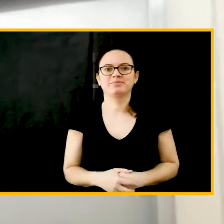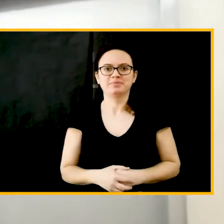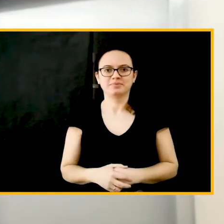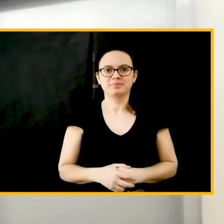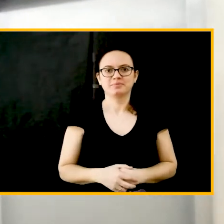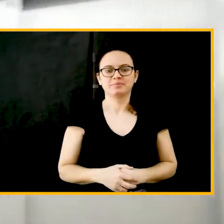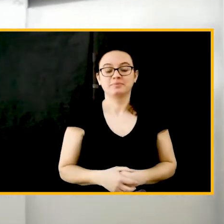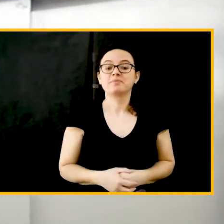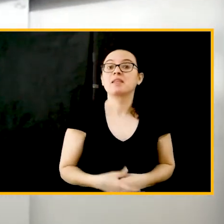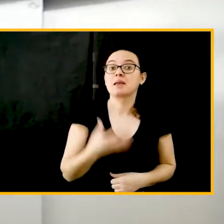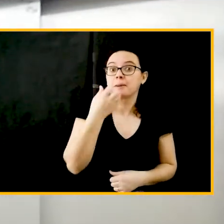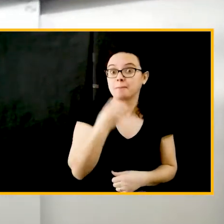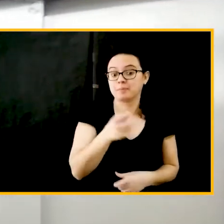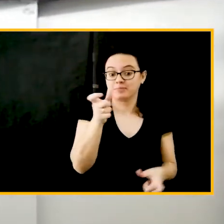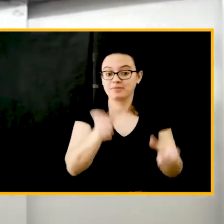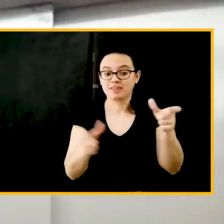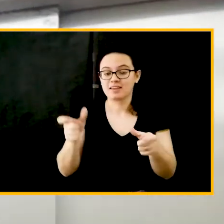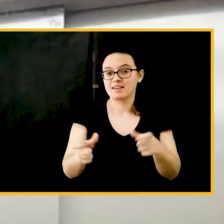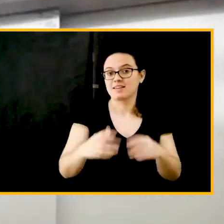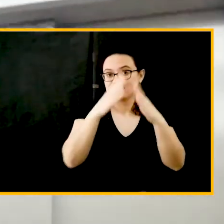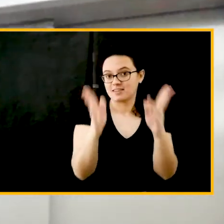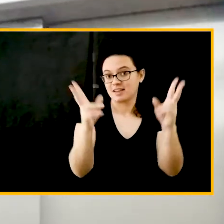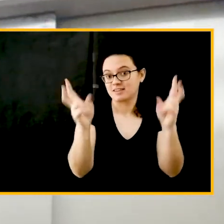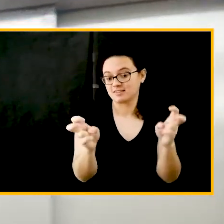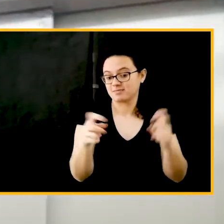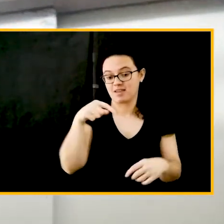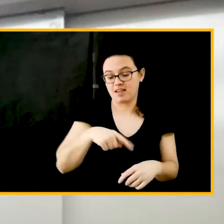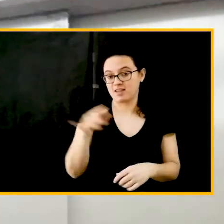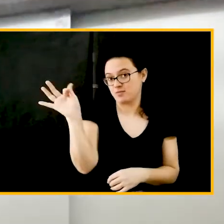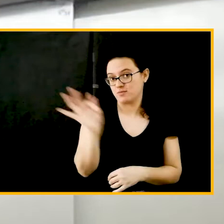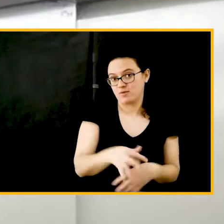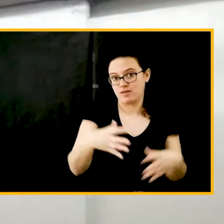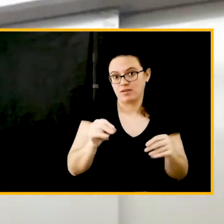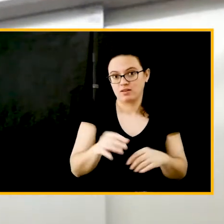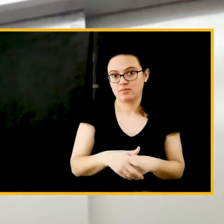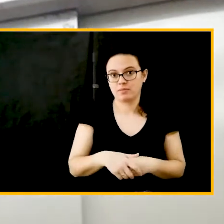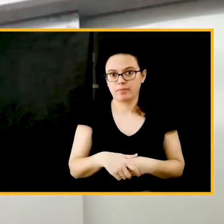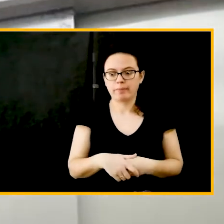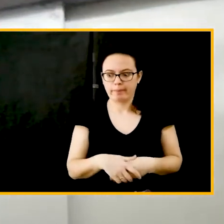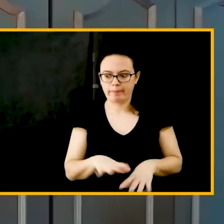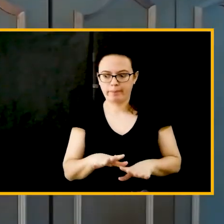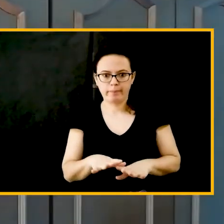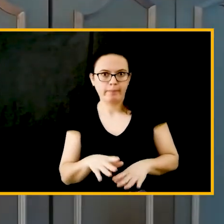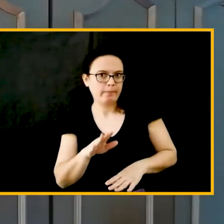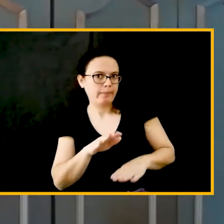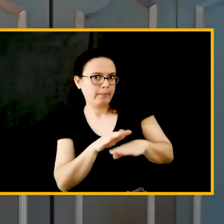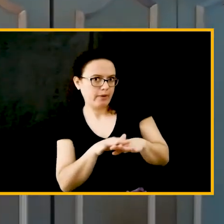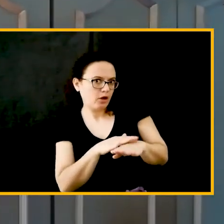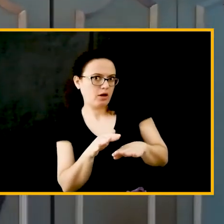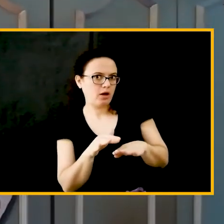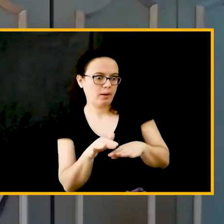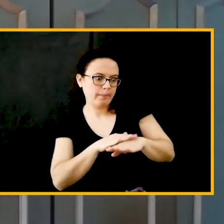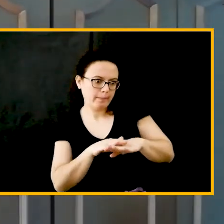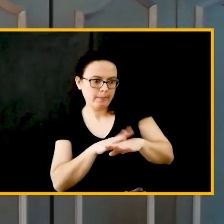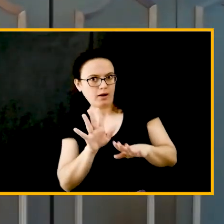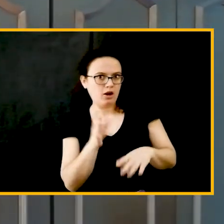Y bien, gente casera, hasta aquí nuestro programa de hoy. ¿Perdona? ¿Pili? Pe- Perdona, chica Charcos,